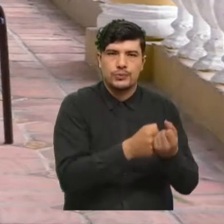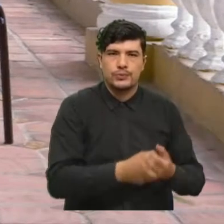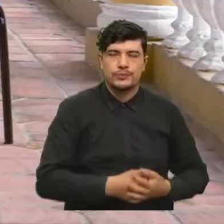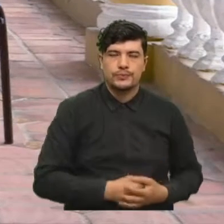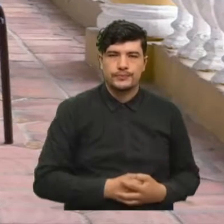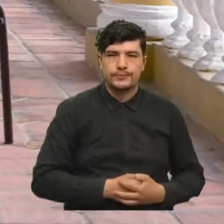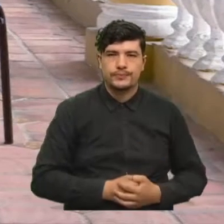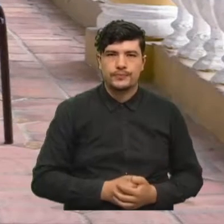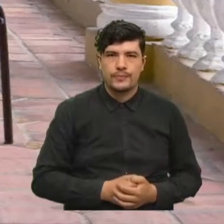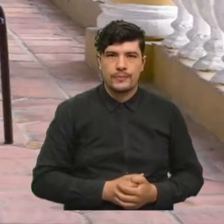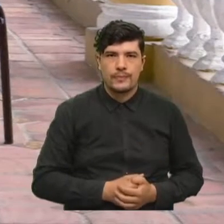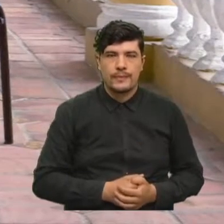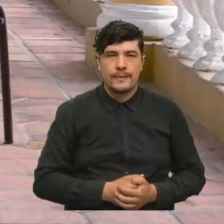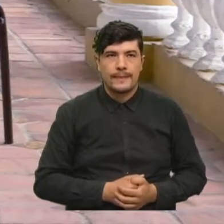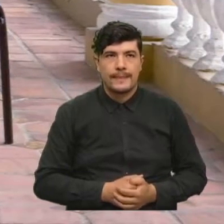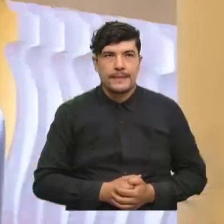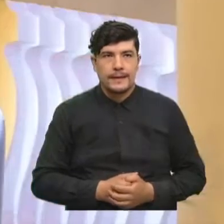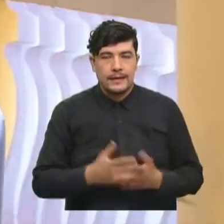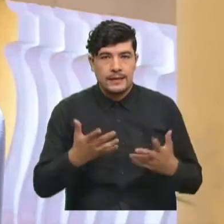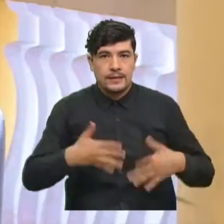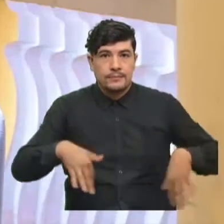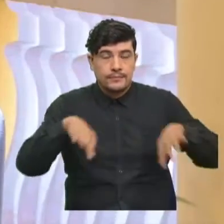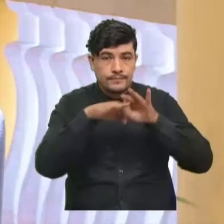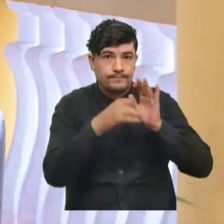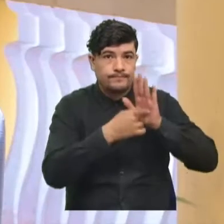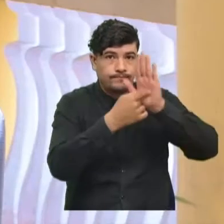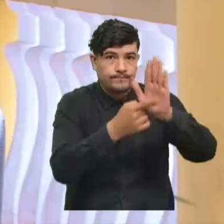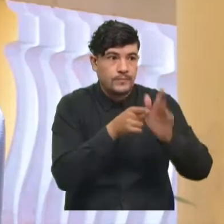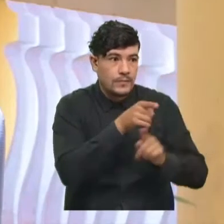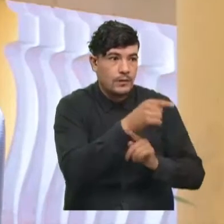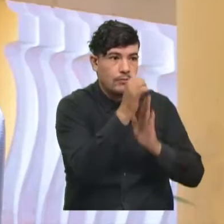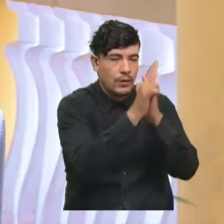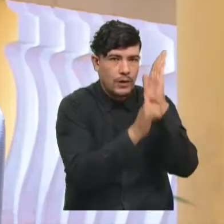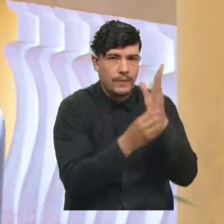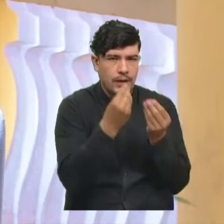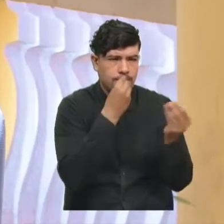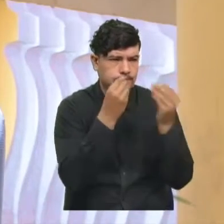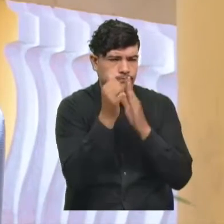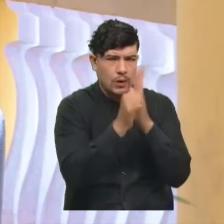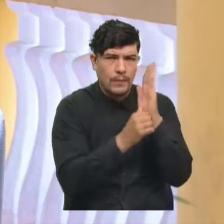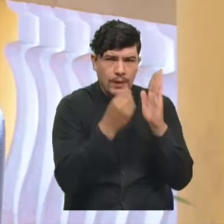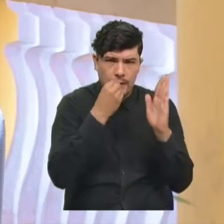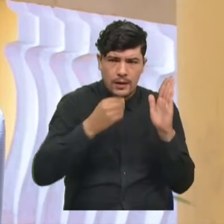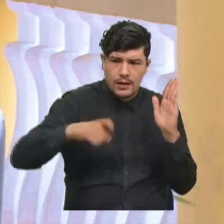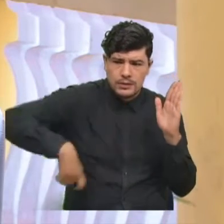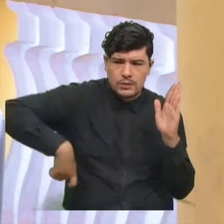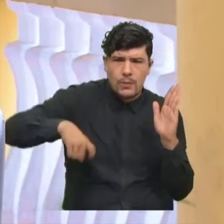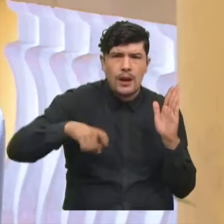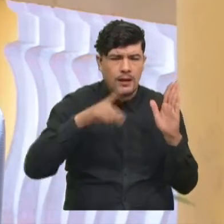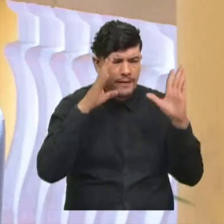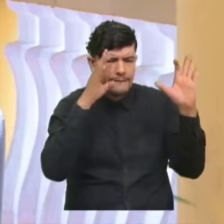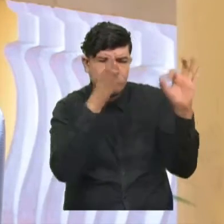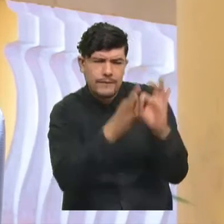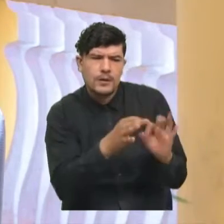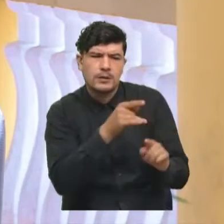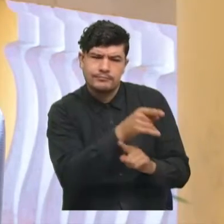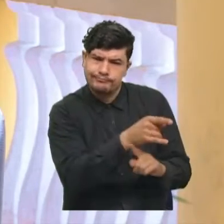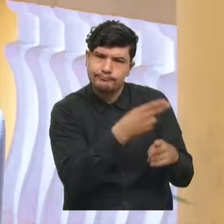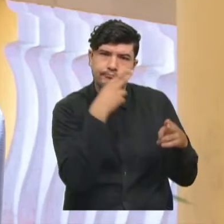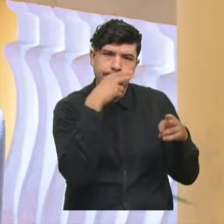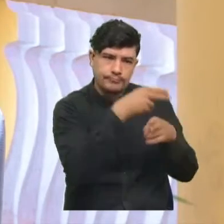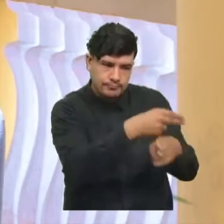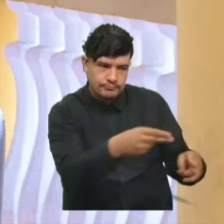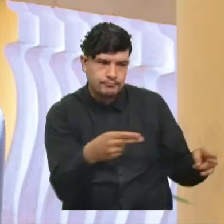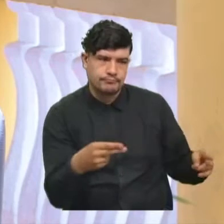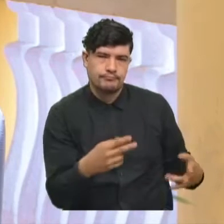los organismos de control porque necesitamos mostrar que el programa alimentación escolar es un programa realmente enfocado para nuestros niños para